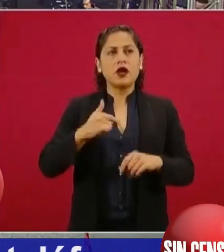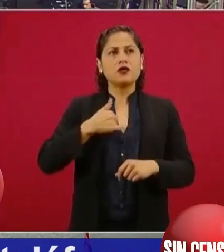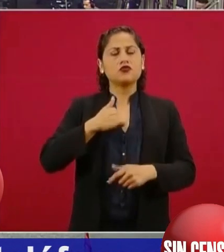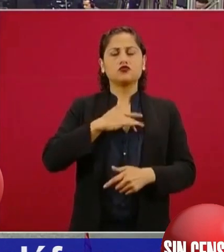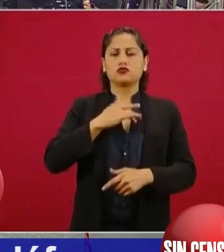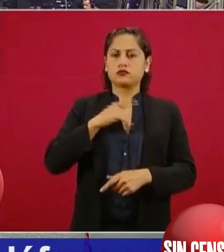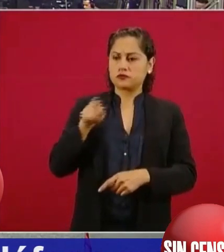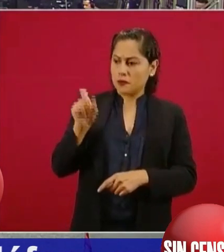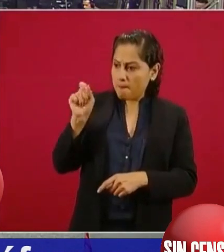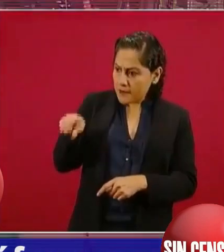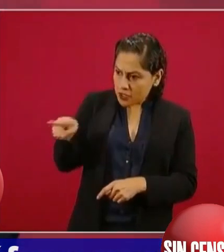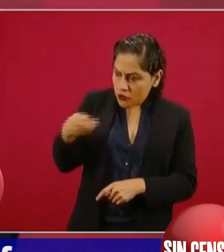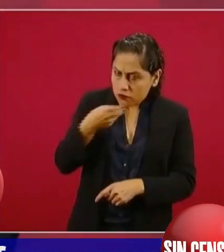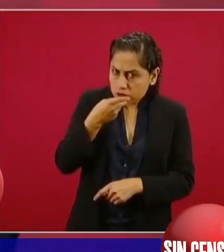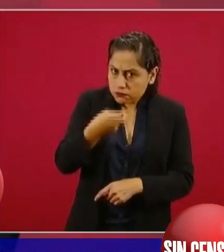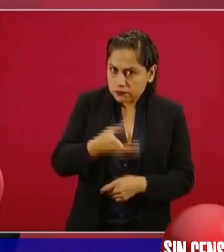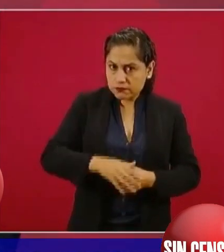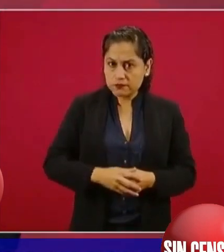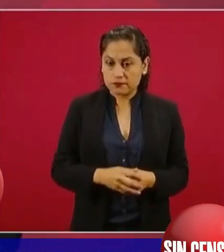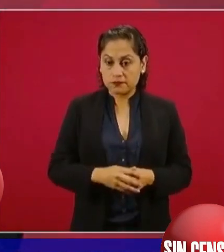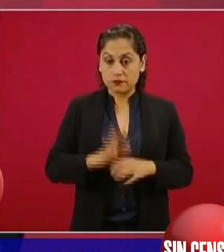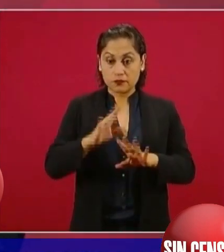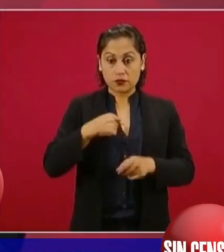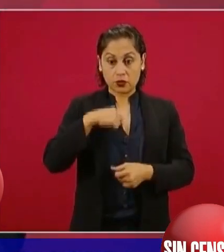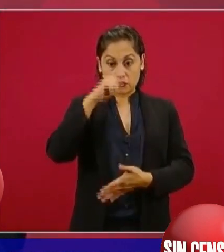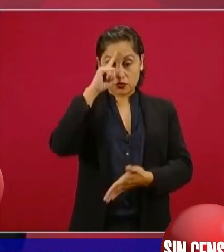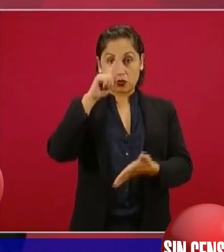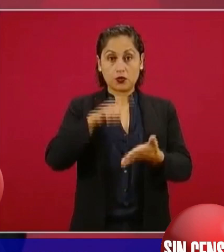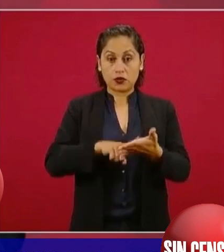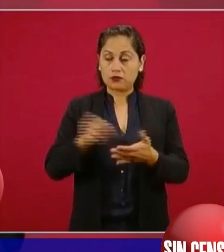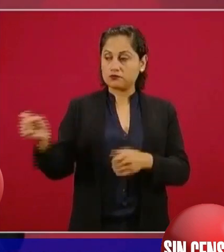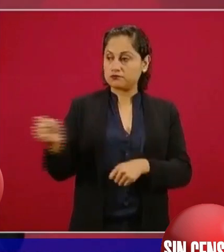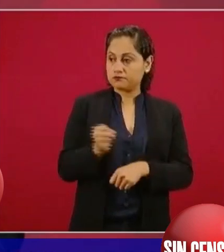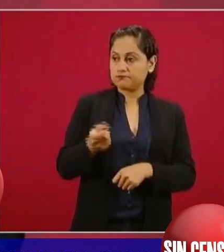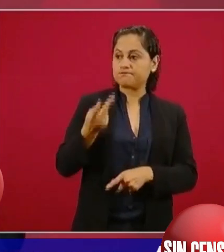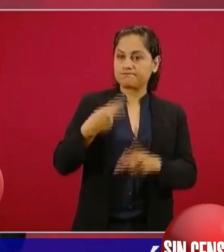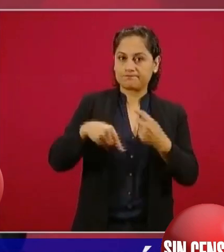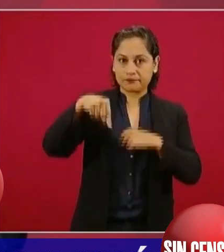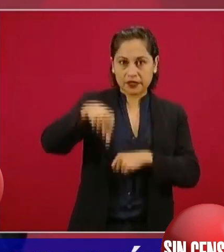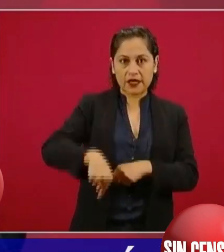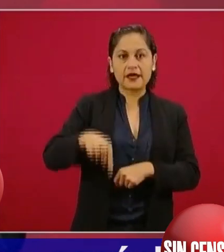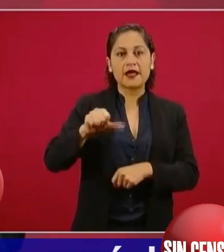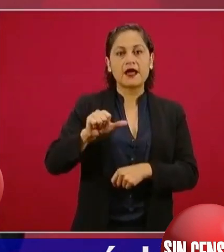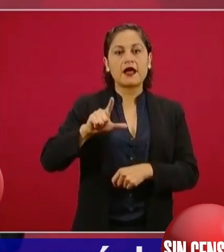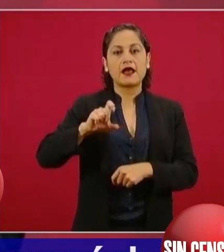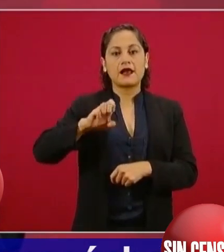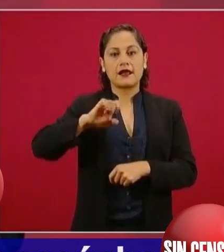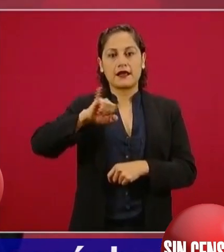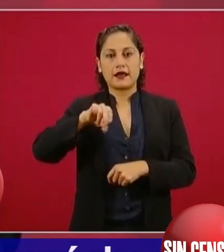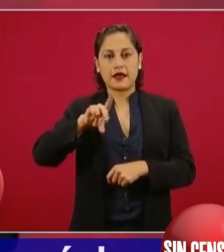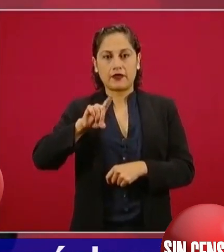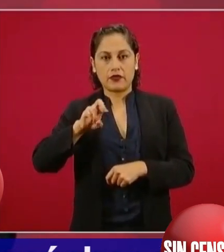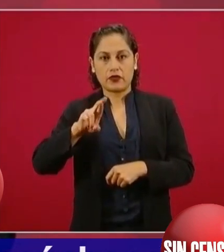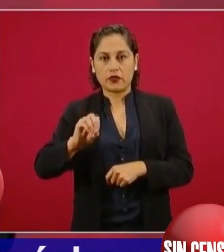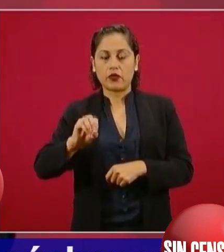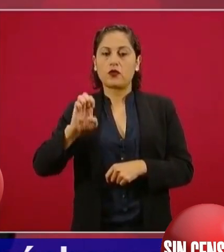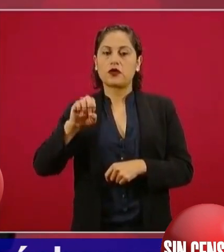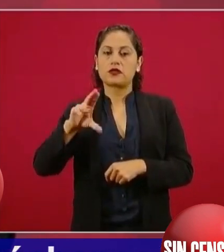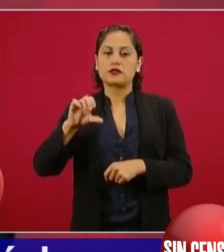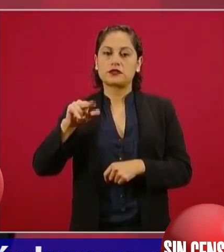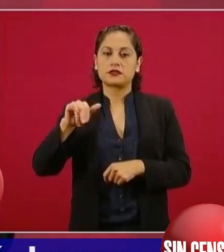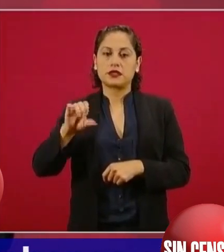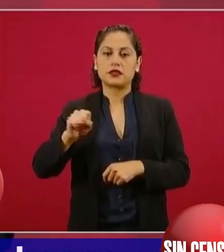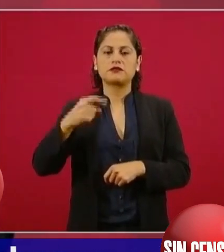comentando, es mejor que venga Alejandro Encinas. Además, teníamos un compromiso de lo de